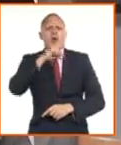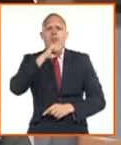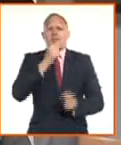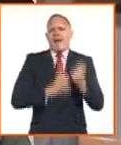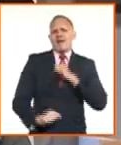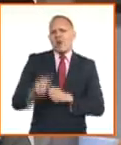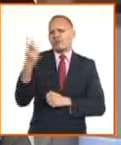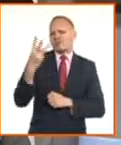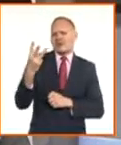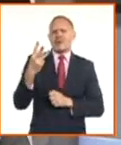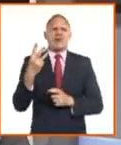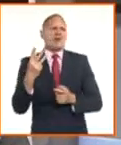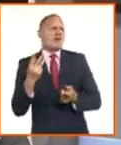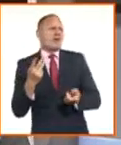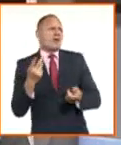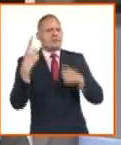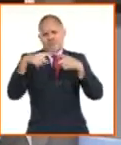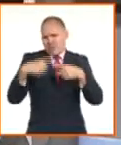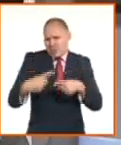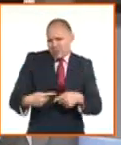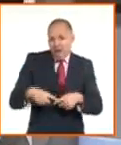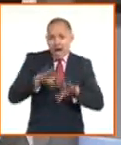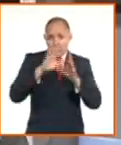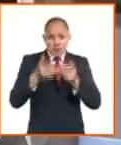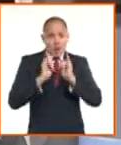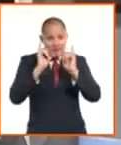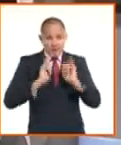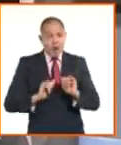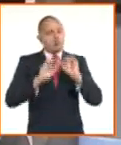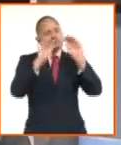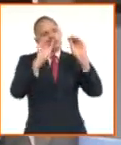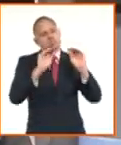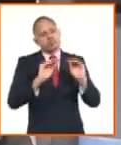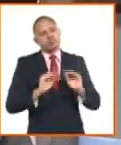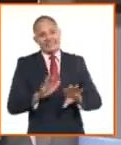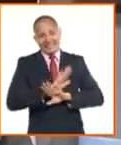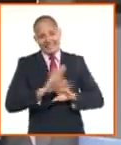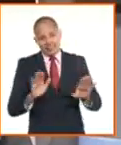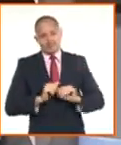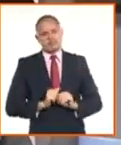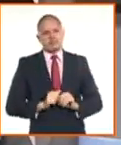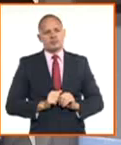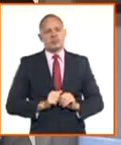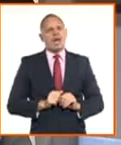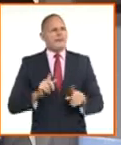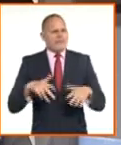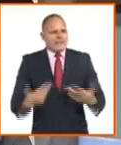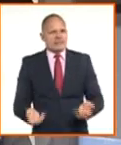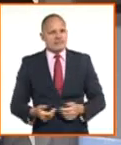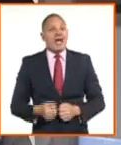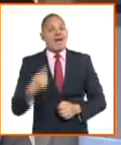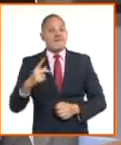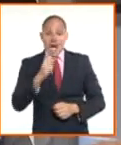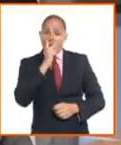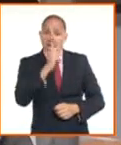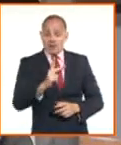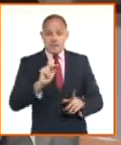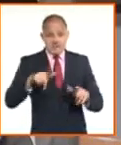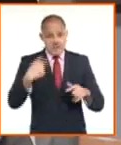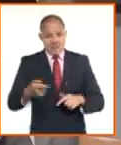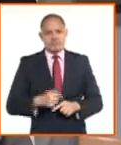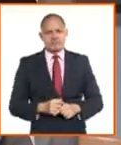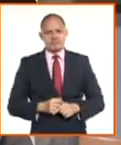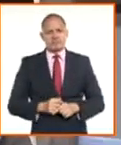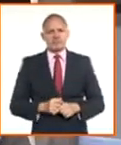distribución de recursos. Dimos la cifra de más de 300 millones de pesos de los recursos que se han entregado a las personas en condición de vulnerabilidad. Pero